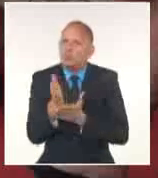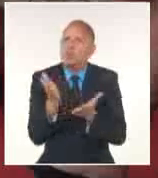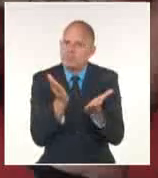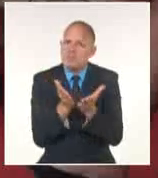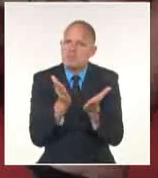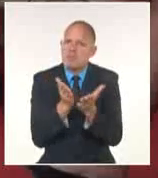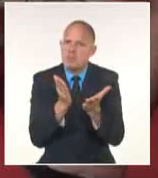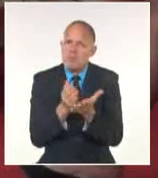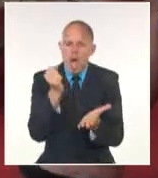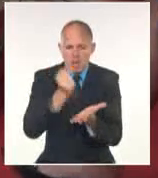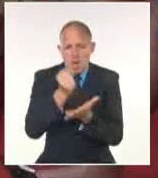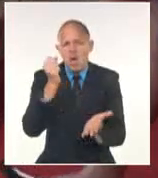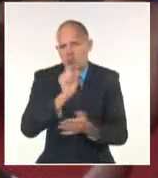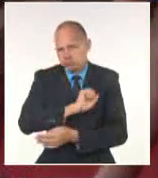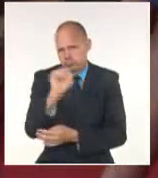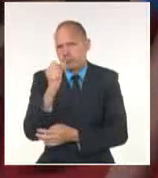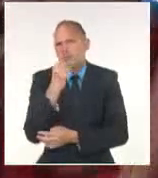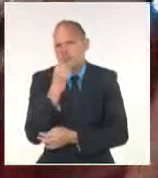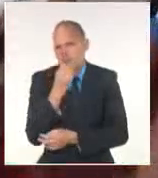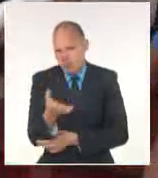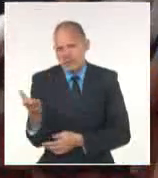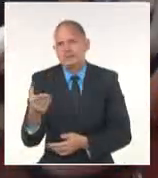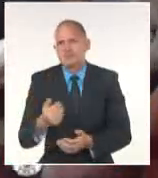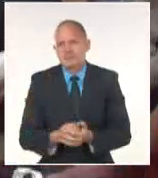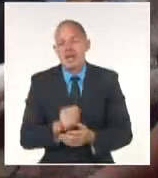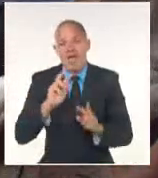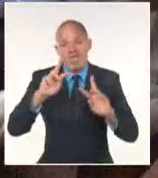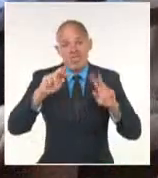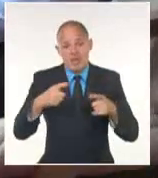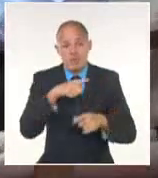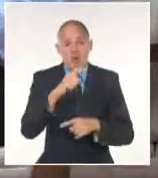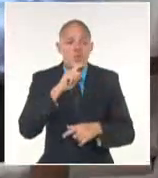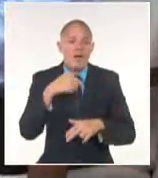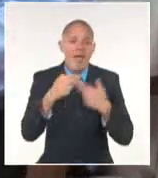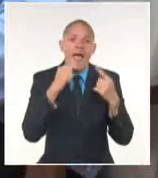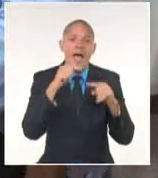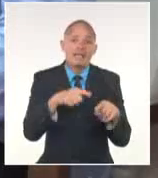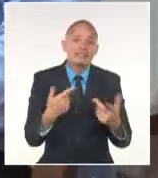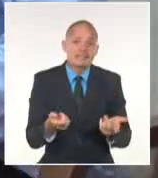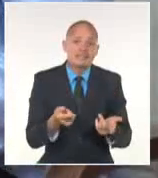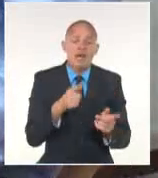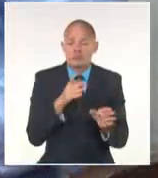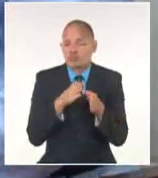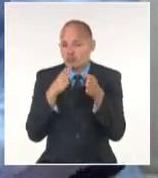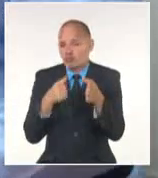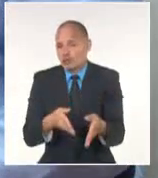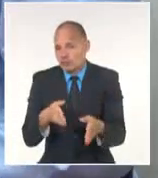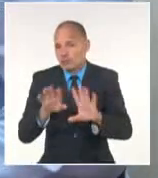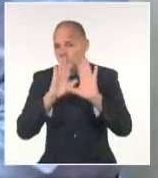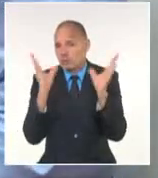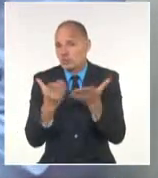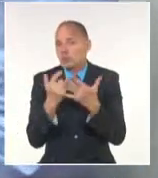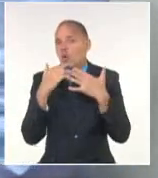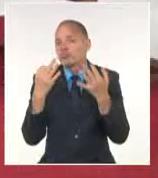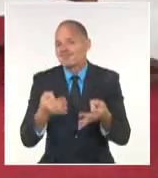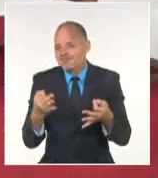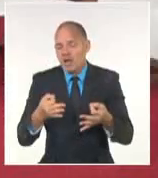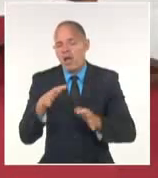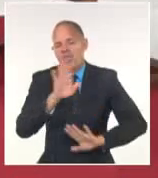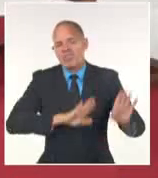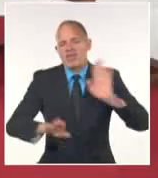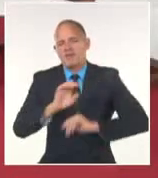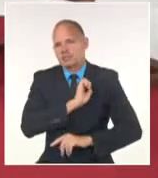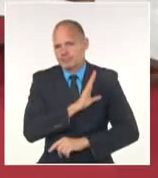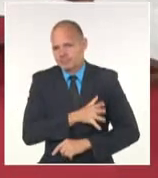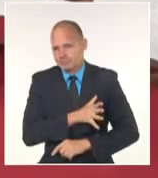su formación como profesionales y revolucionarios fieles, señaló, a la causa palestina.